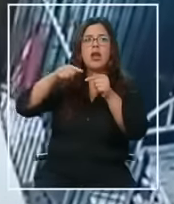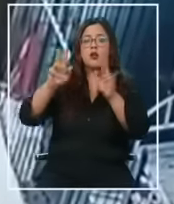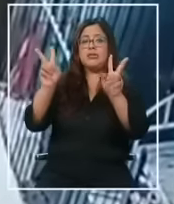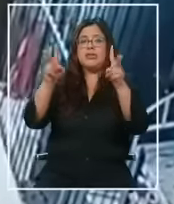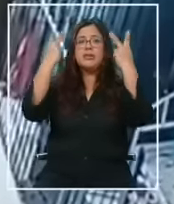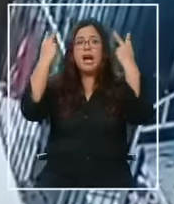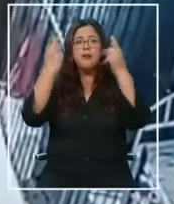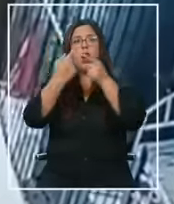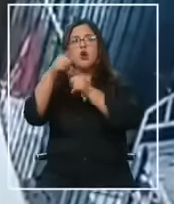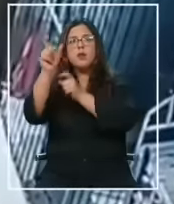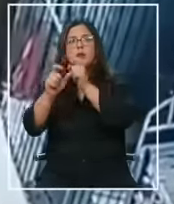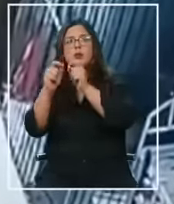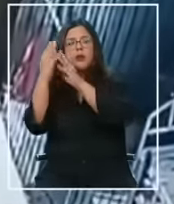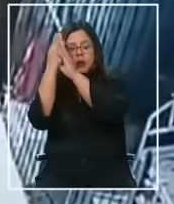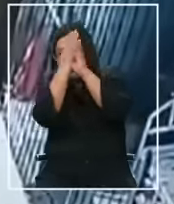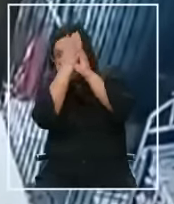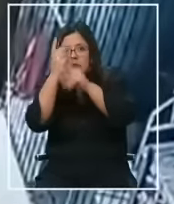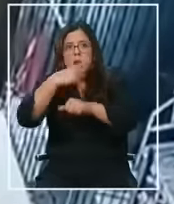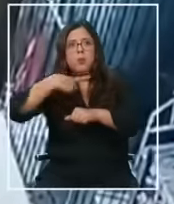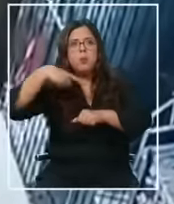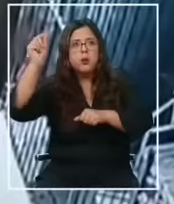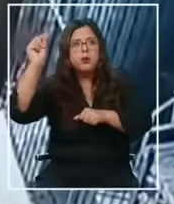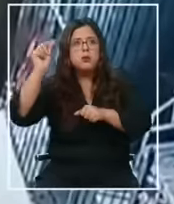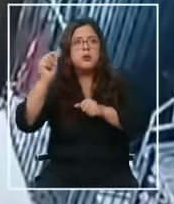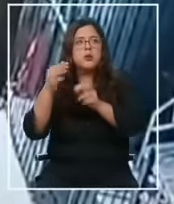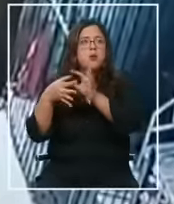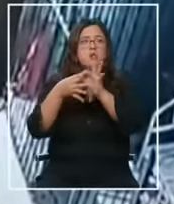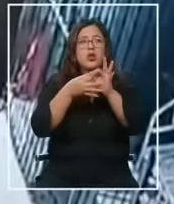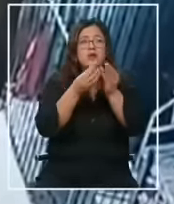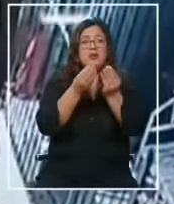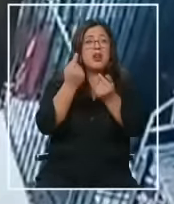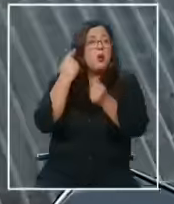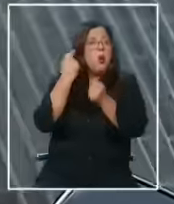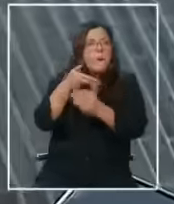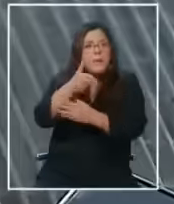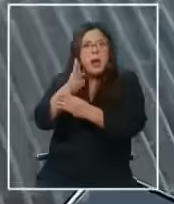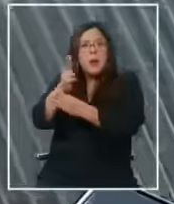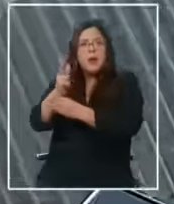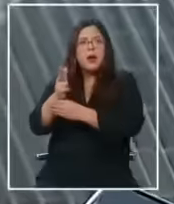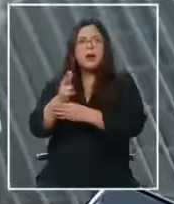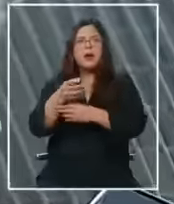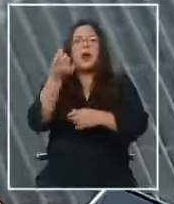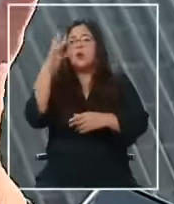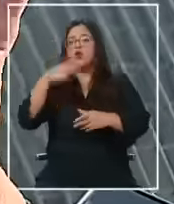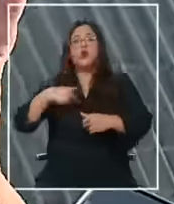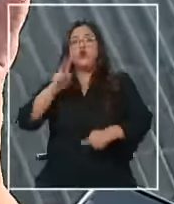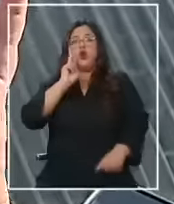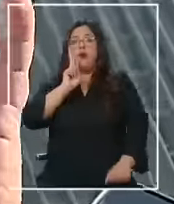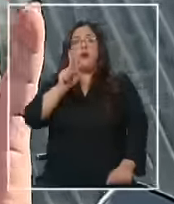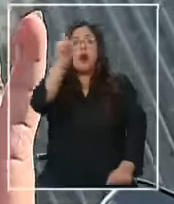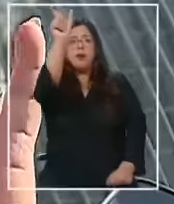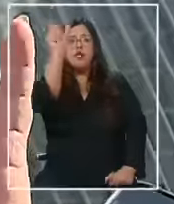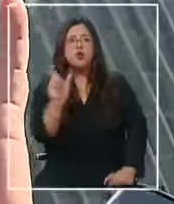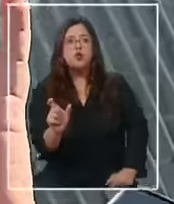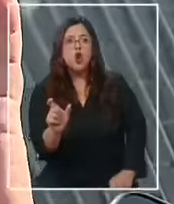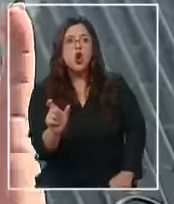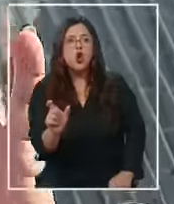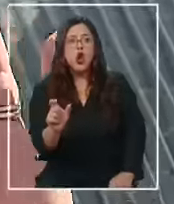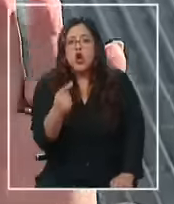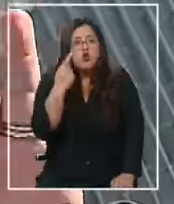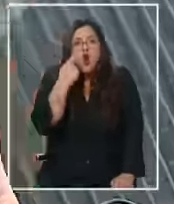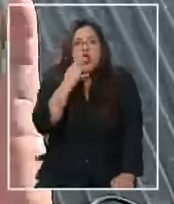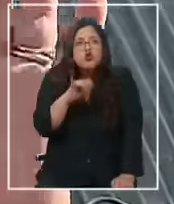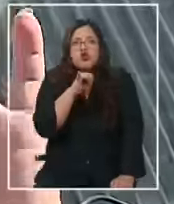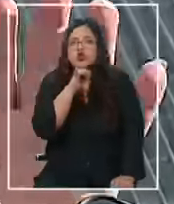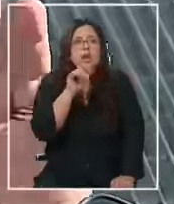ilesos. Otros se escondieron y arrancaron por la cantidad de tiros. Ay, lo único que yo vi es una persona que no lo conozco,